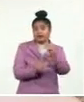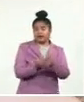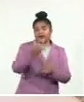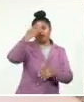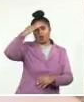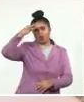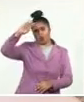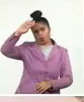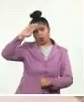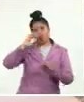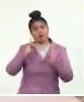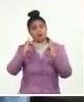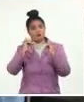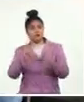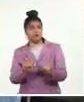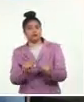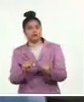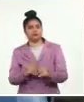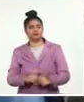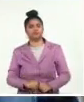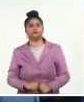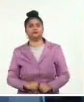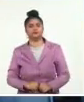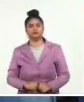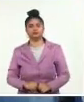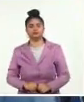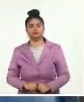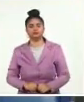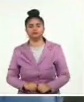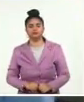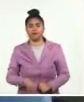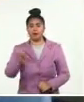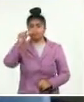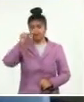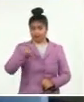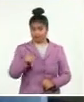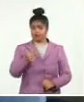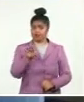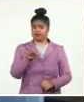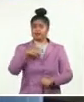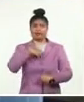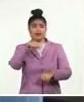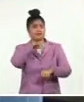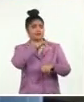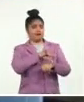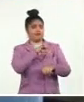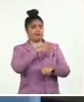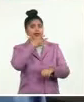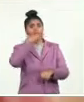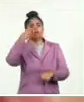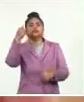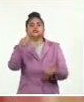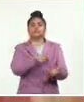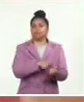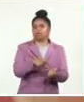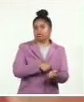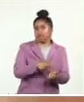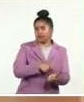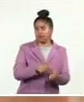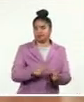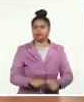directos y costos indirectos de la sep y diabéticos que puede incidir en el producto interno bruto hasta de un país por el ausentismo